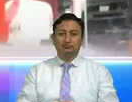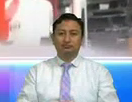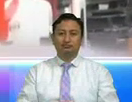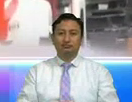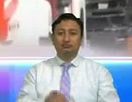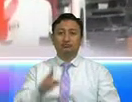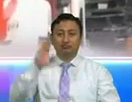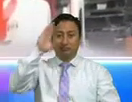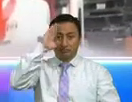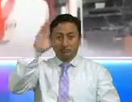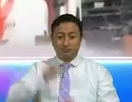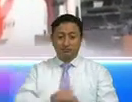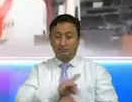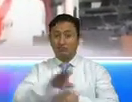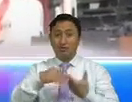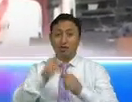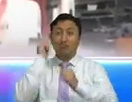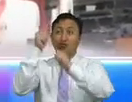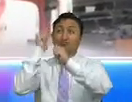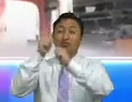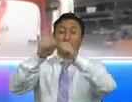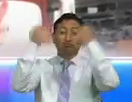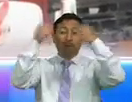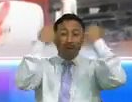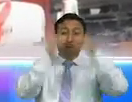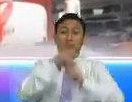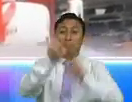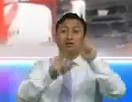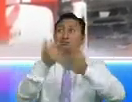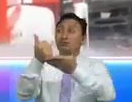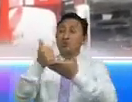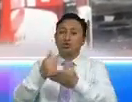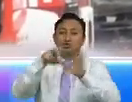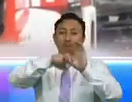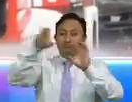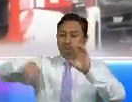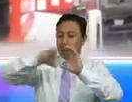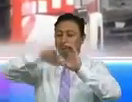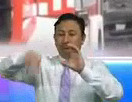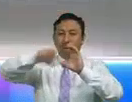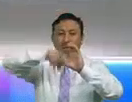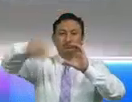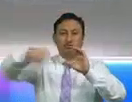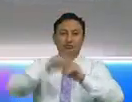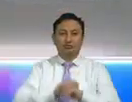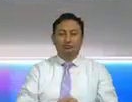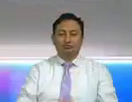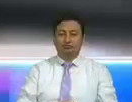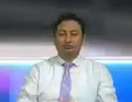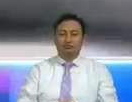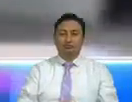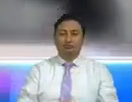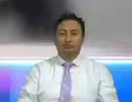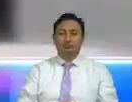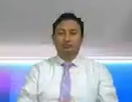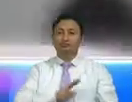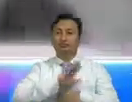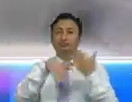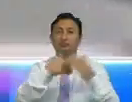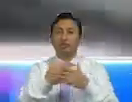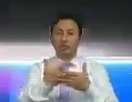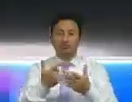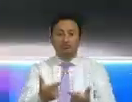los policías rompieron puertas y ventanas para rescatar a las personas que quedaron atrapadas en el interior del autobús todos